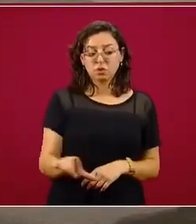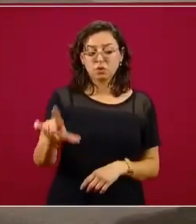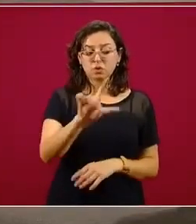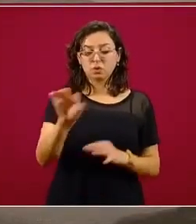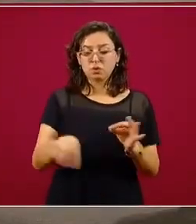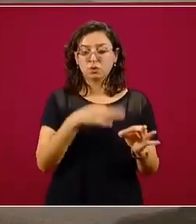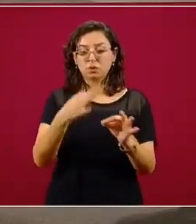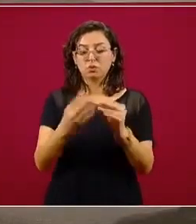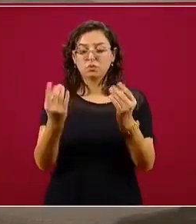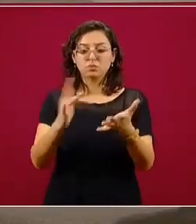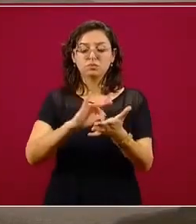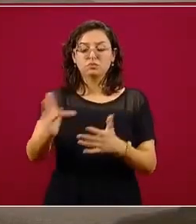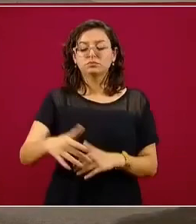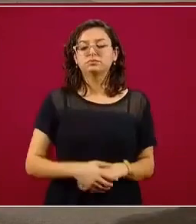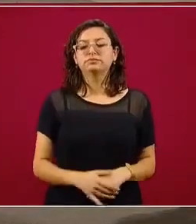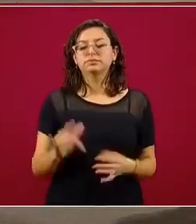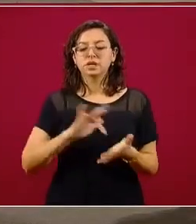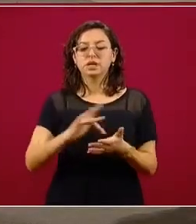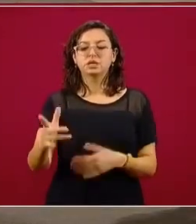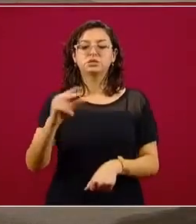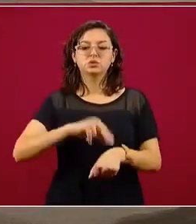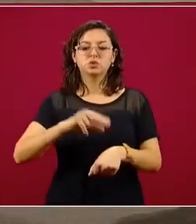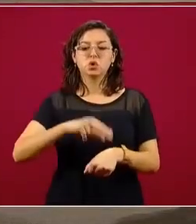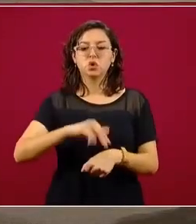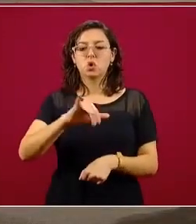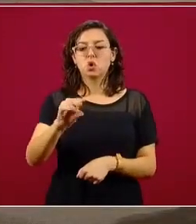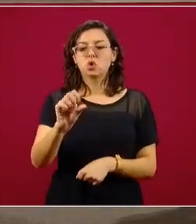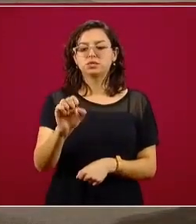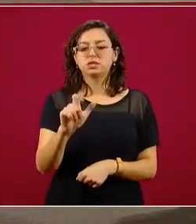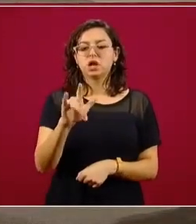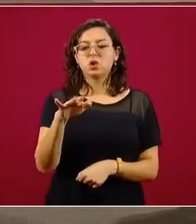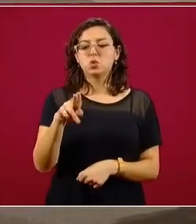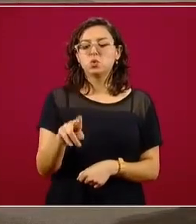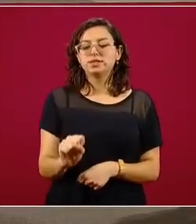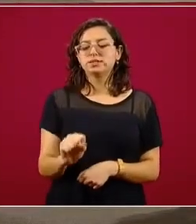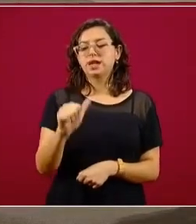Gracias, doctor José Luis Salomía, director general de Epidemiología de la Secretaría de Salud.